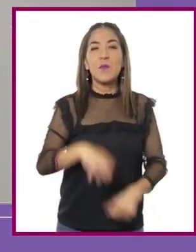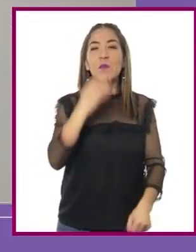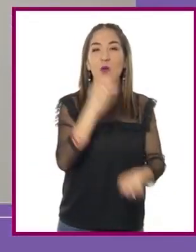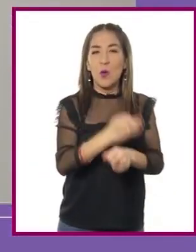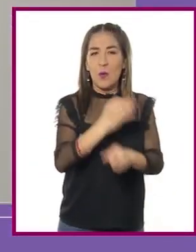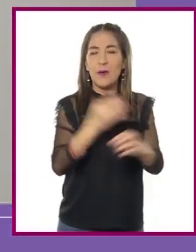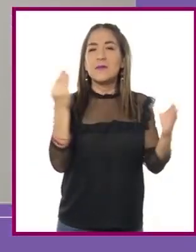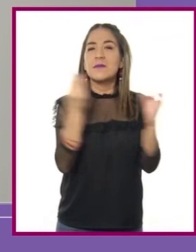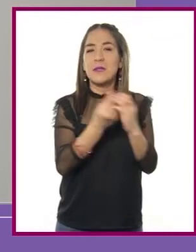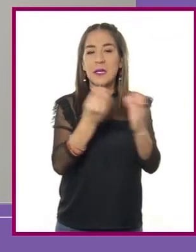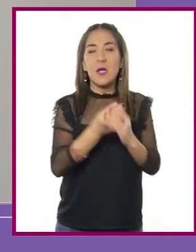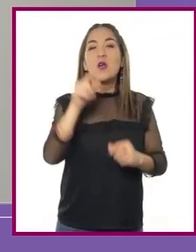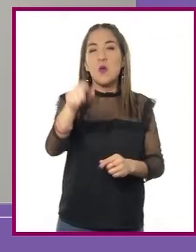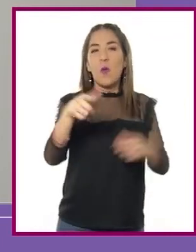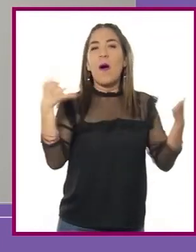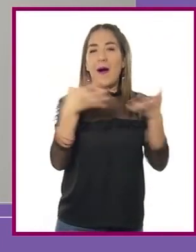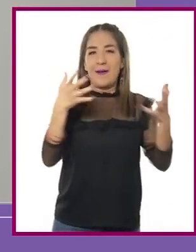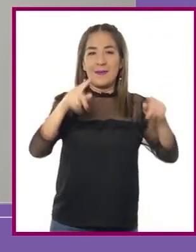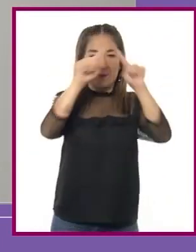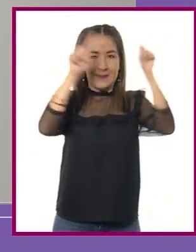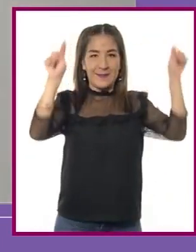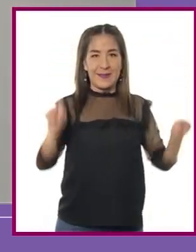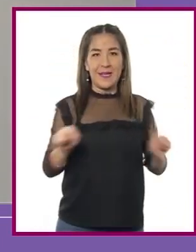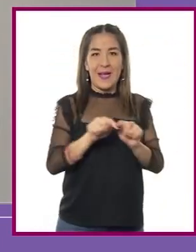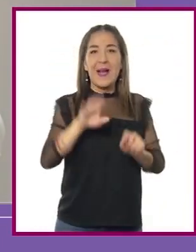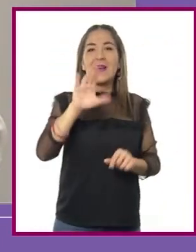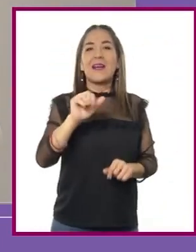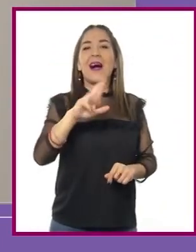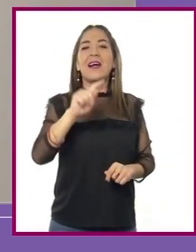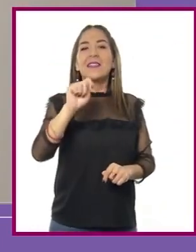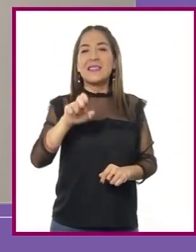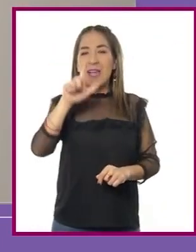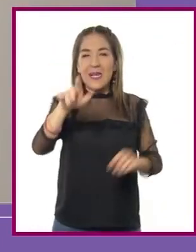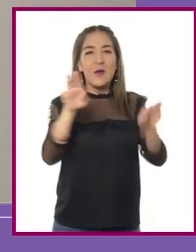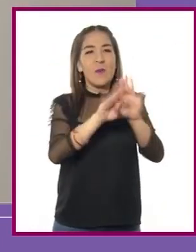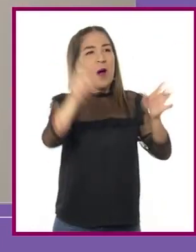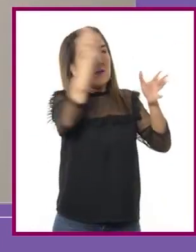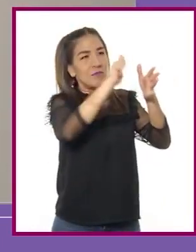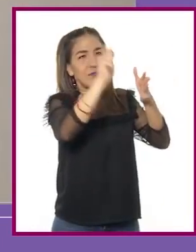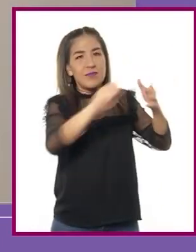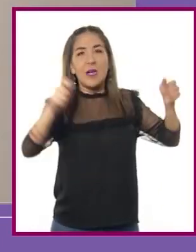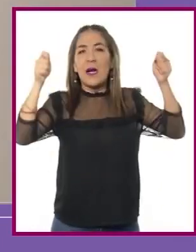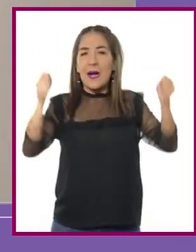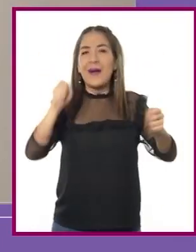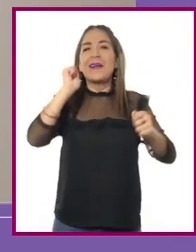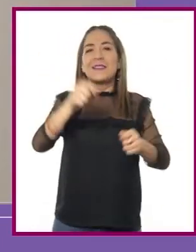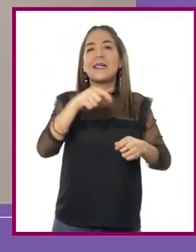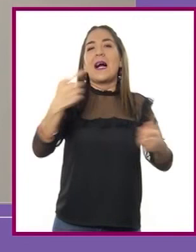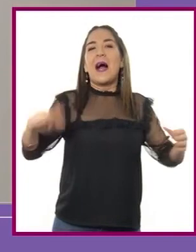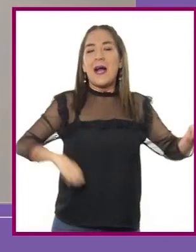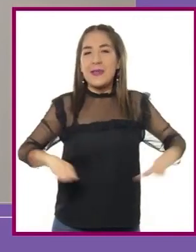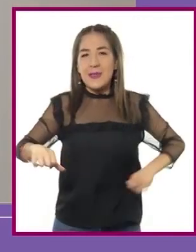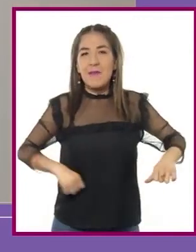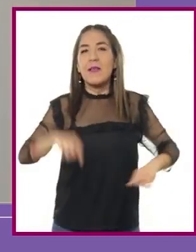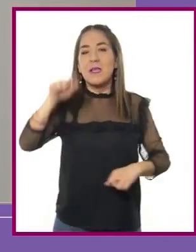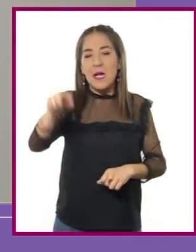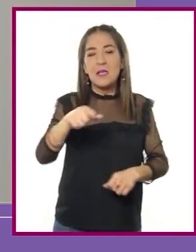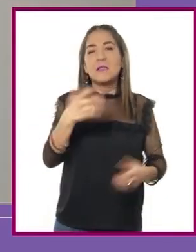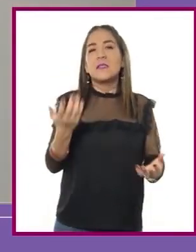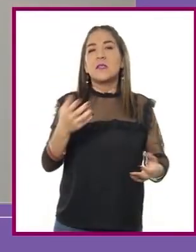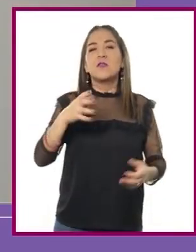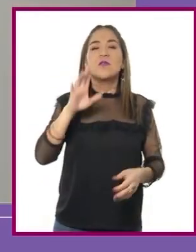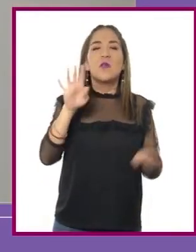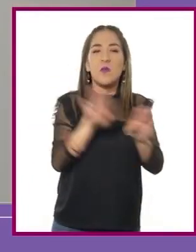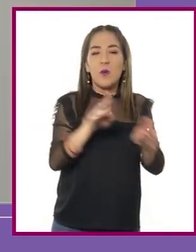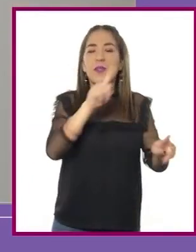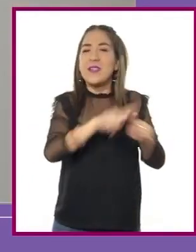hoy, elaboren un cartel que muestre acciones realizadas por servidores públicos en distintas